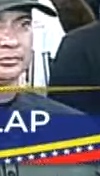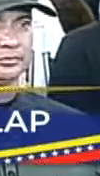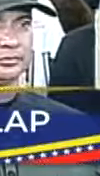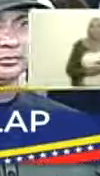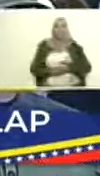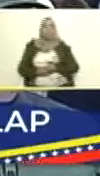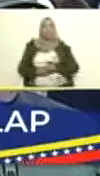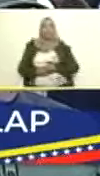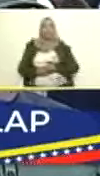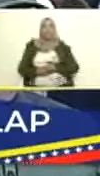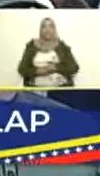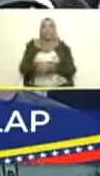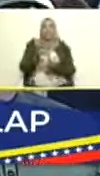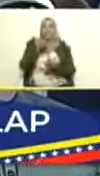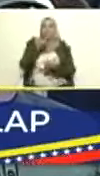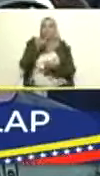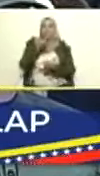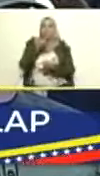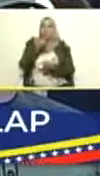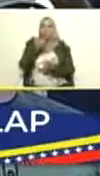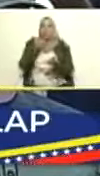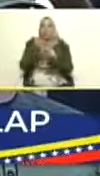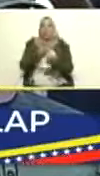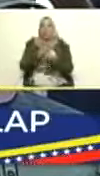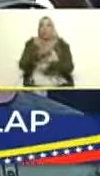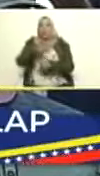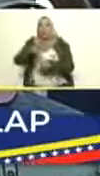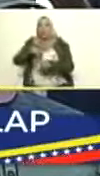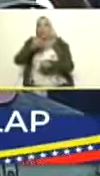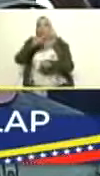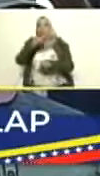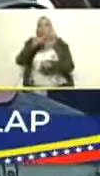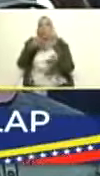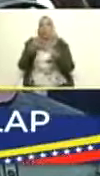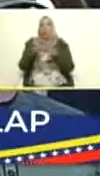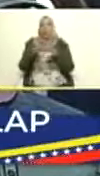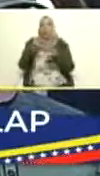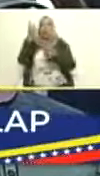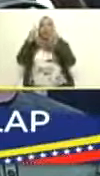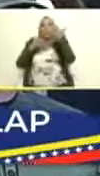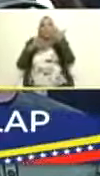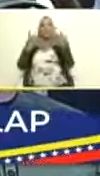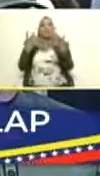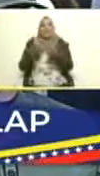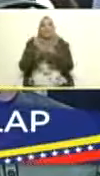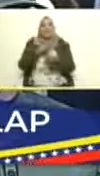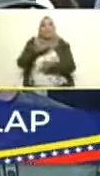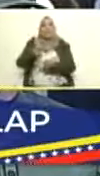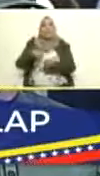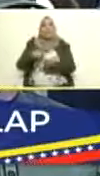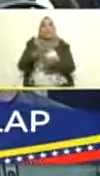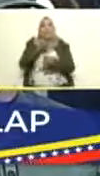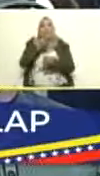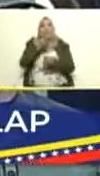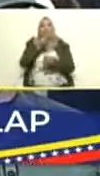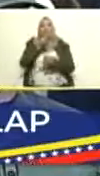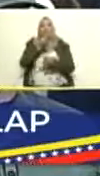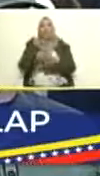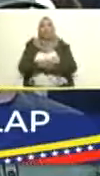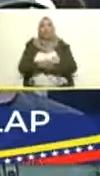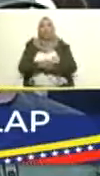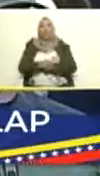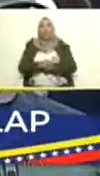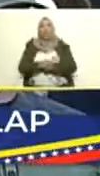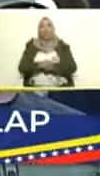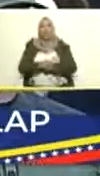que quería destruirnos. Pero nosotros, dirigidos por Chávez en todo momento, así como lo colocó